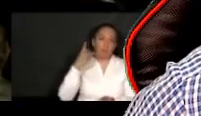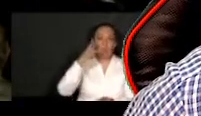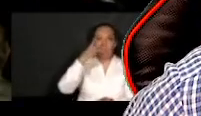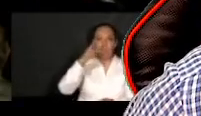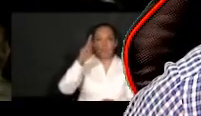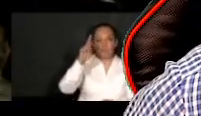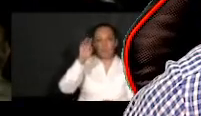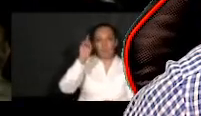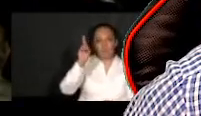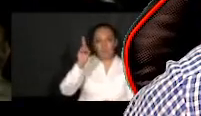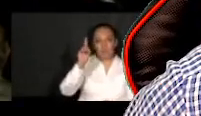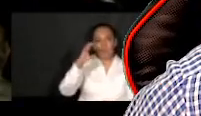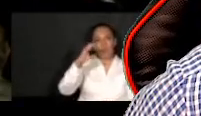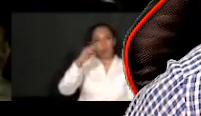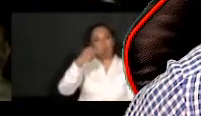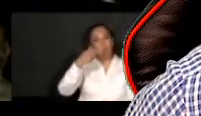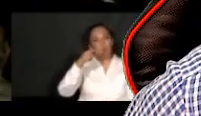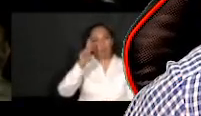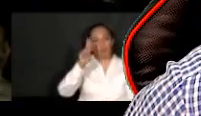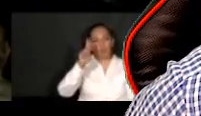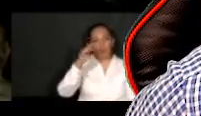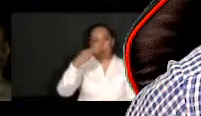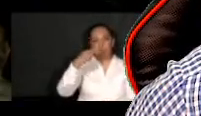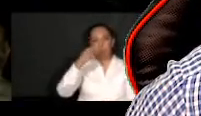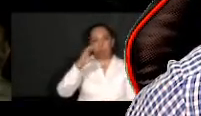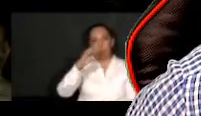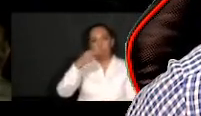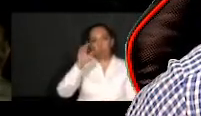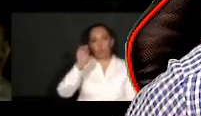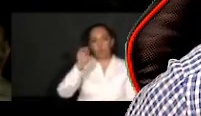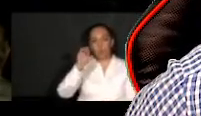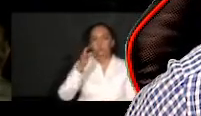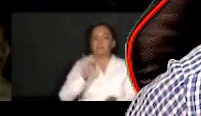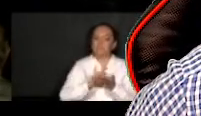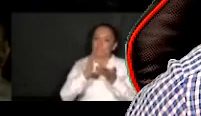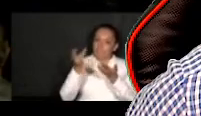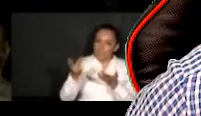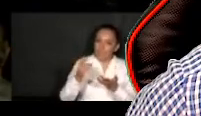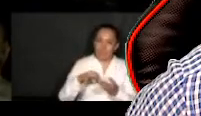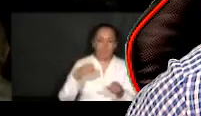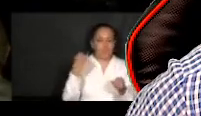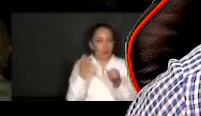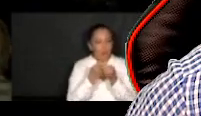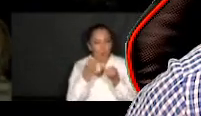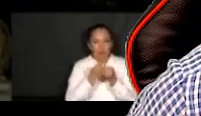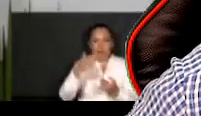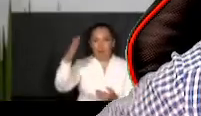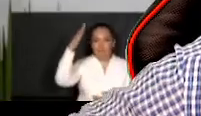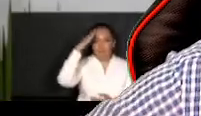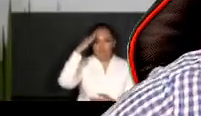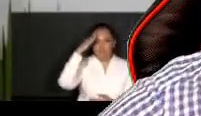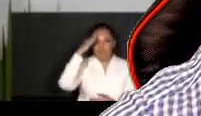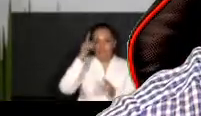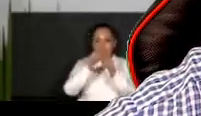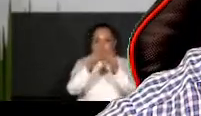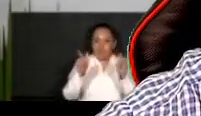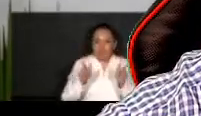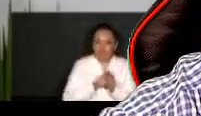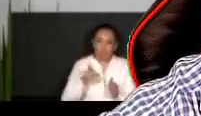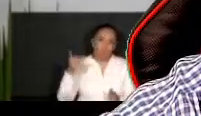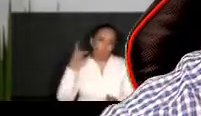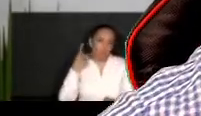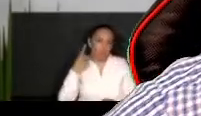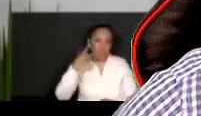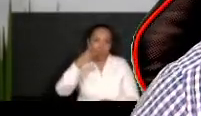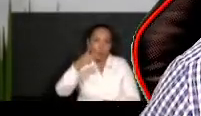Chucho. A nuestro también querido presidente nacional del PAN, Héctor Larios Córdoba.